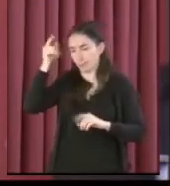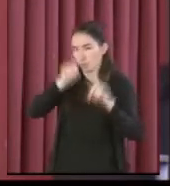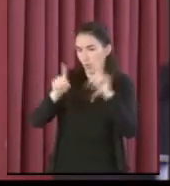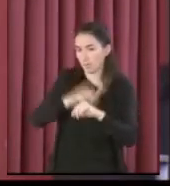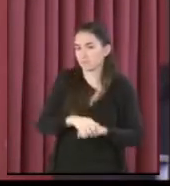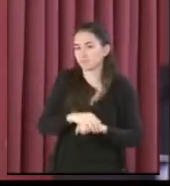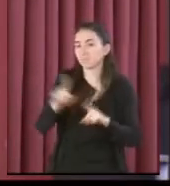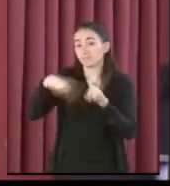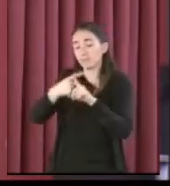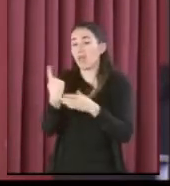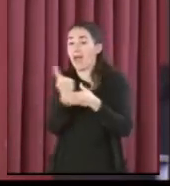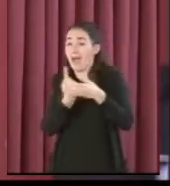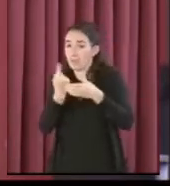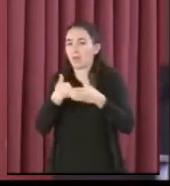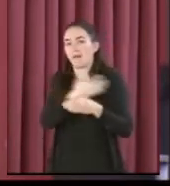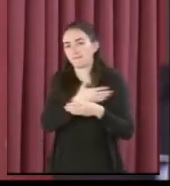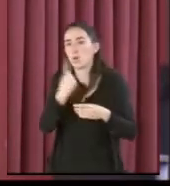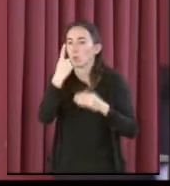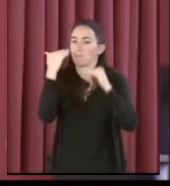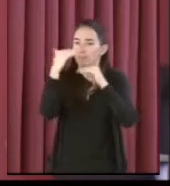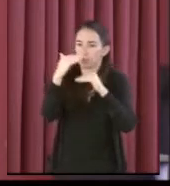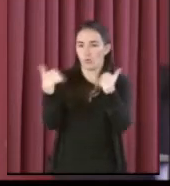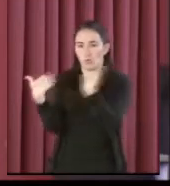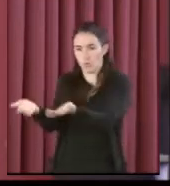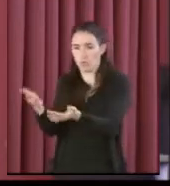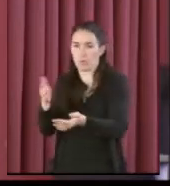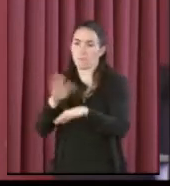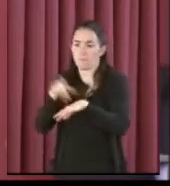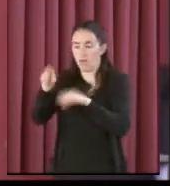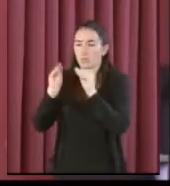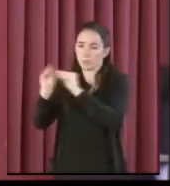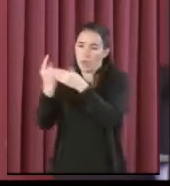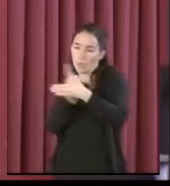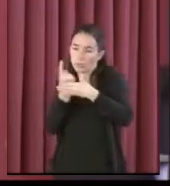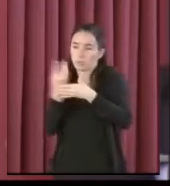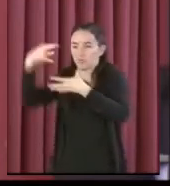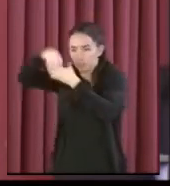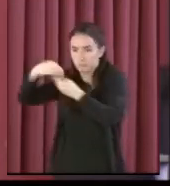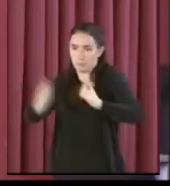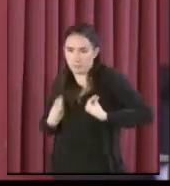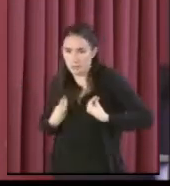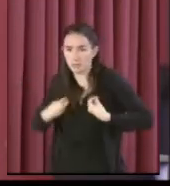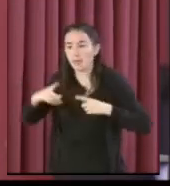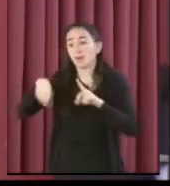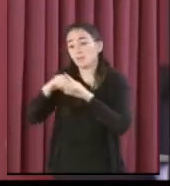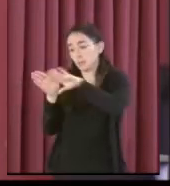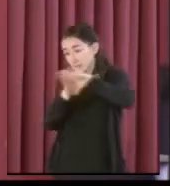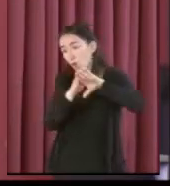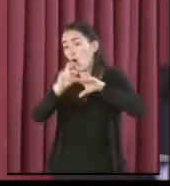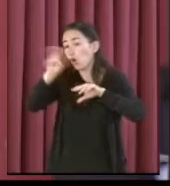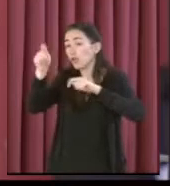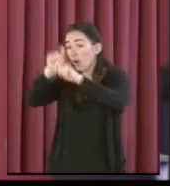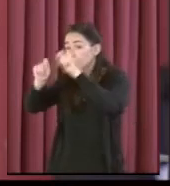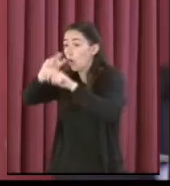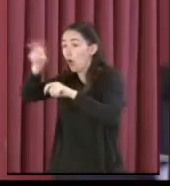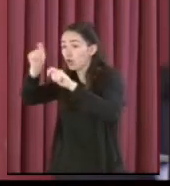de una vivienda de propiedad municipal. Y vamos también a impulsar con el resto de organizaciones, mediante la licitación de